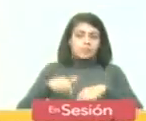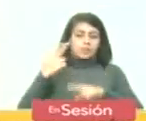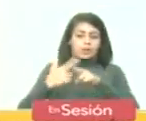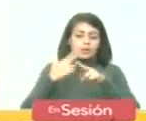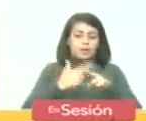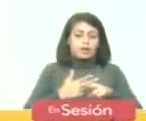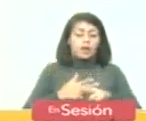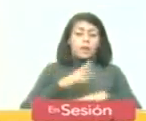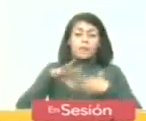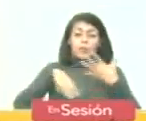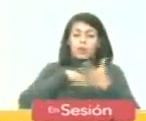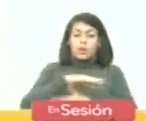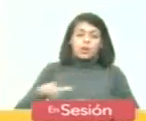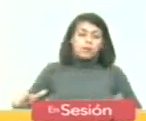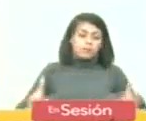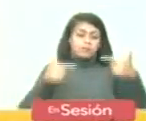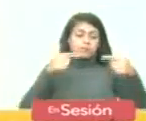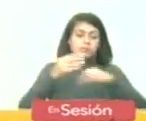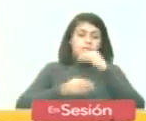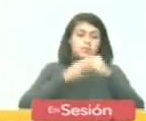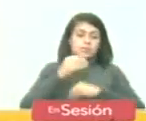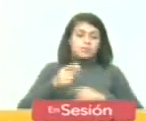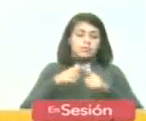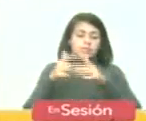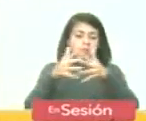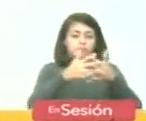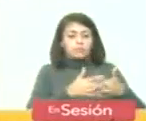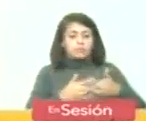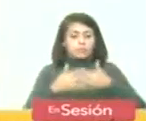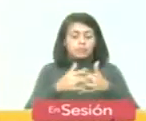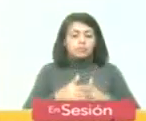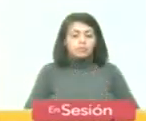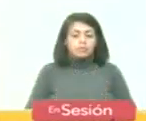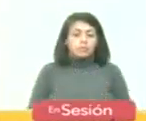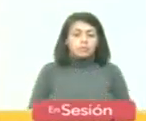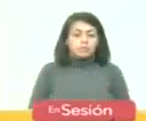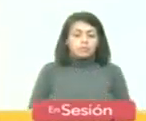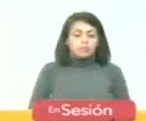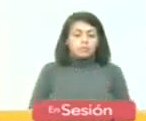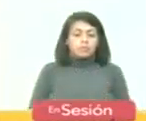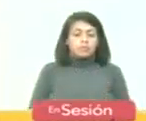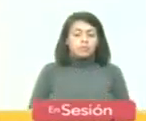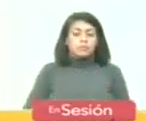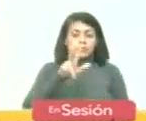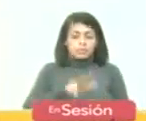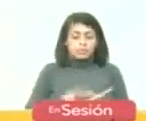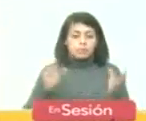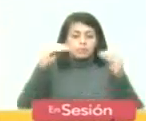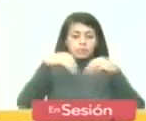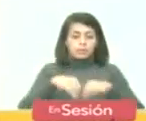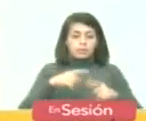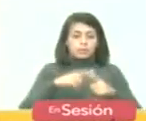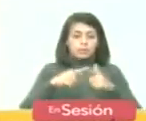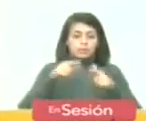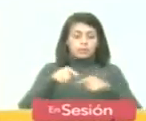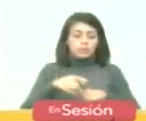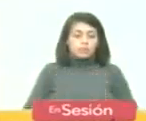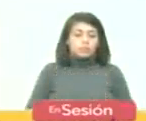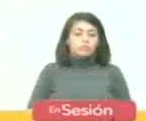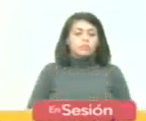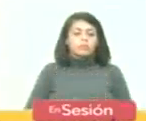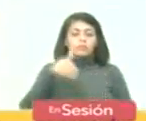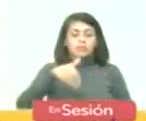peligrosa provocación que le ha tendido los Estados Unidos de Norteamérica. Aprobamos este acuerdo,